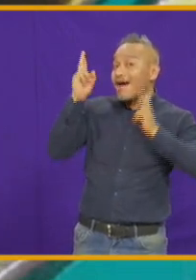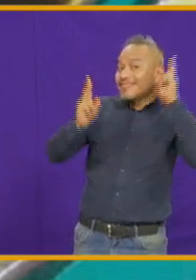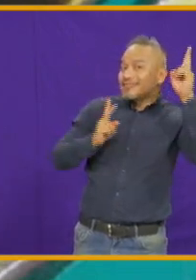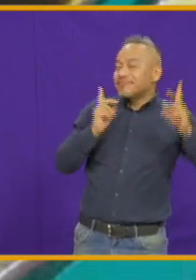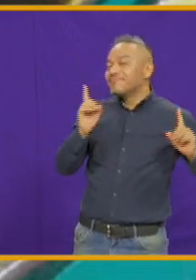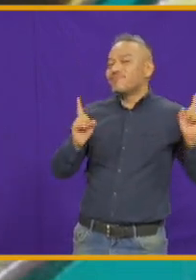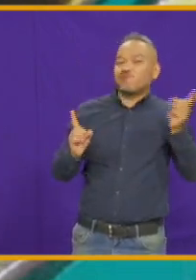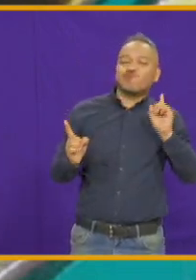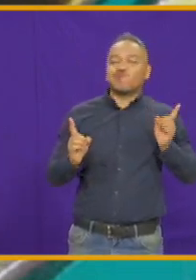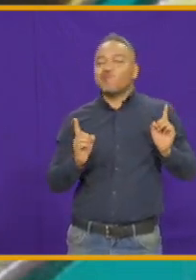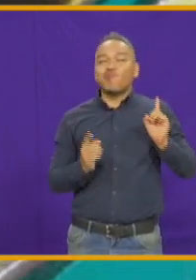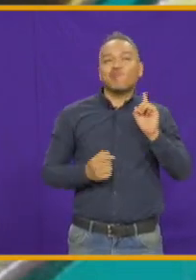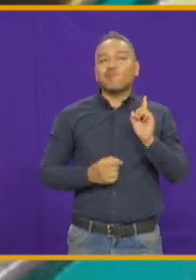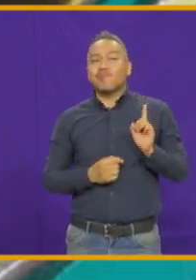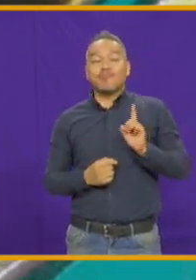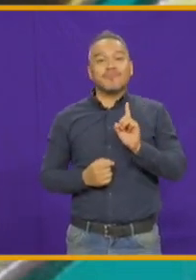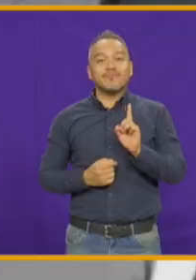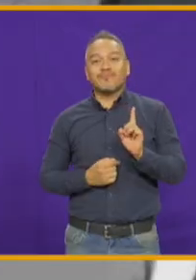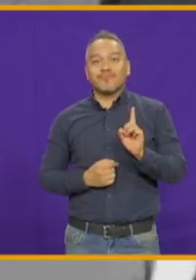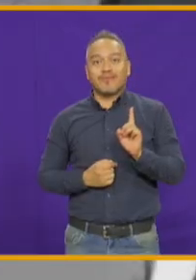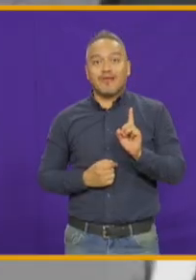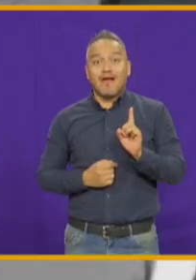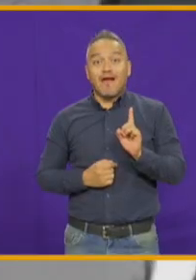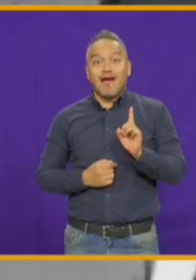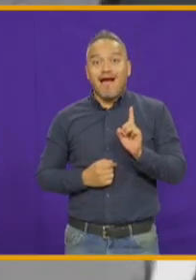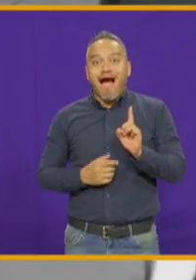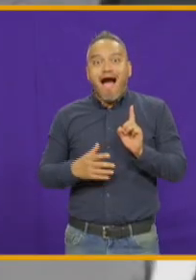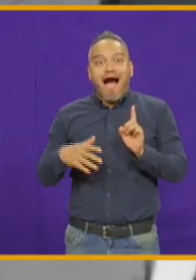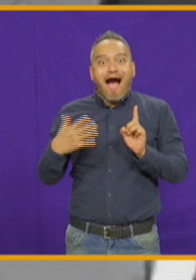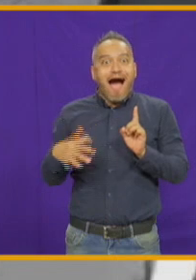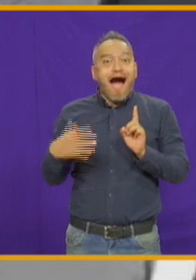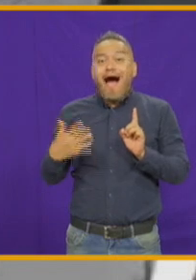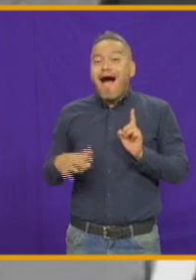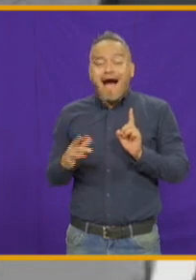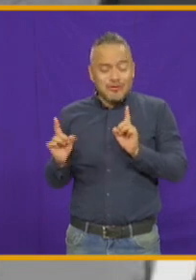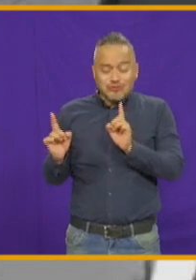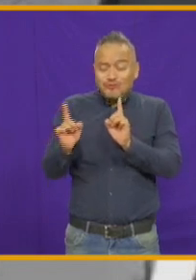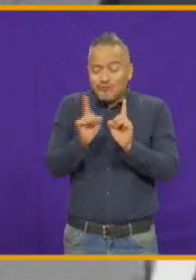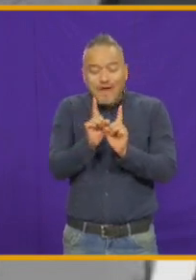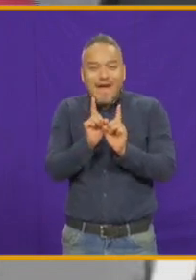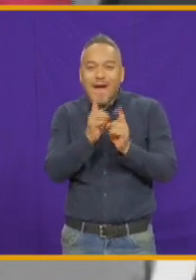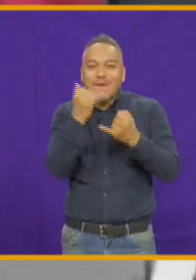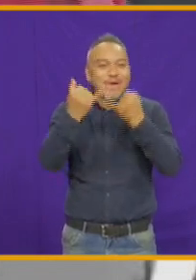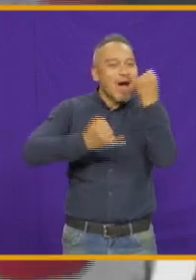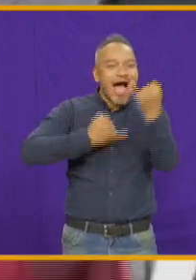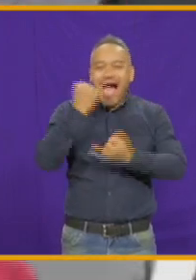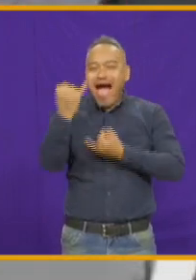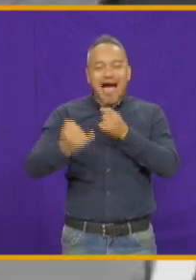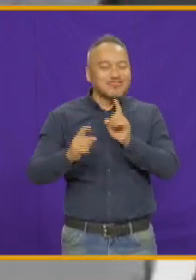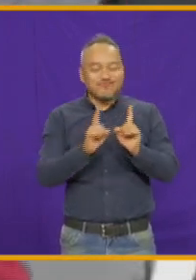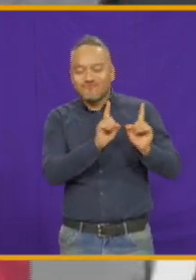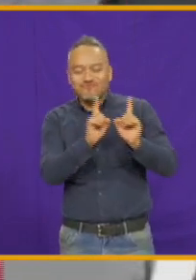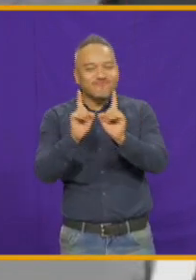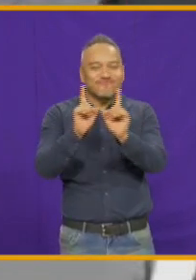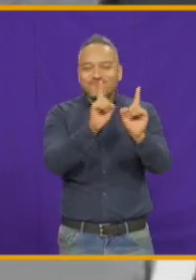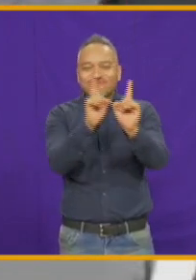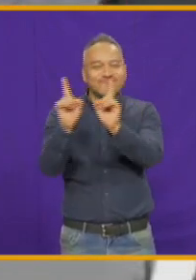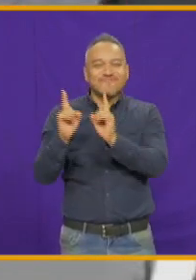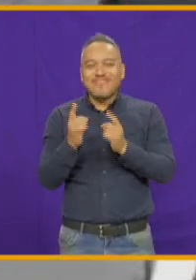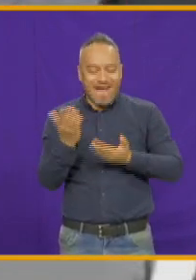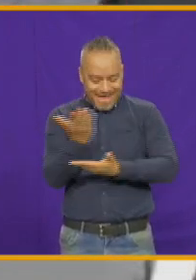a casa se la pasaron súper bien jugando pasándosela muy bonito